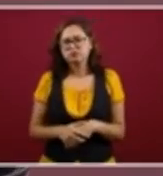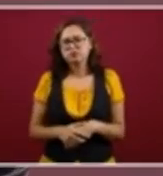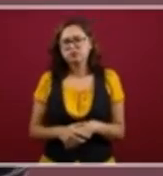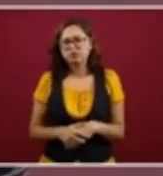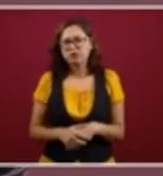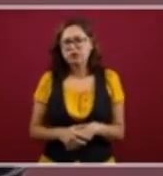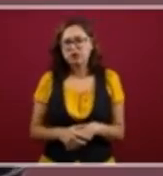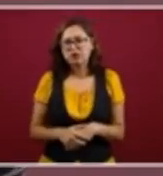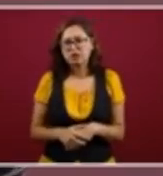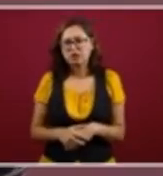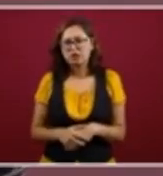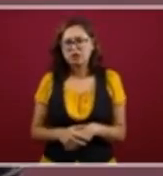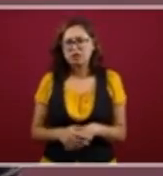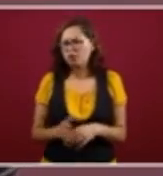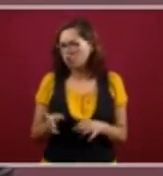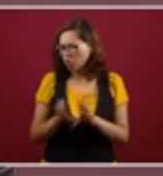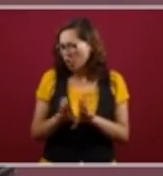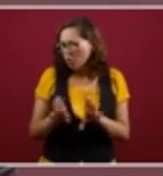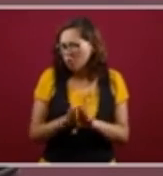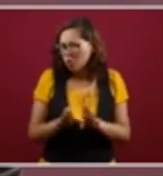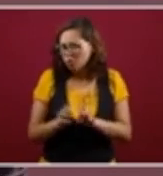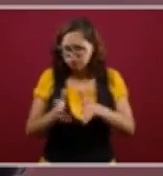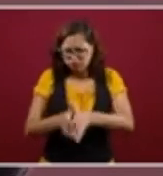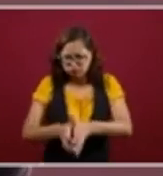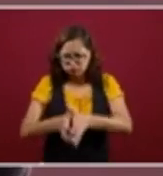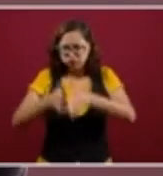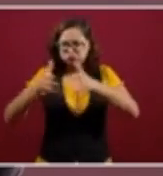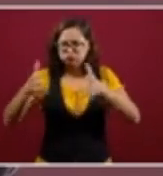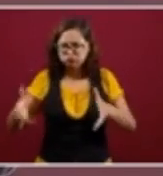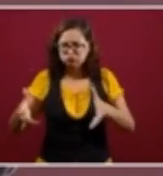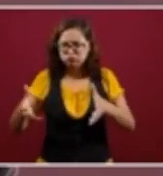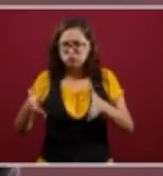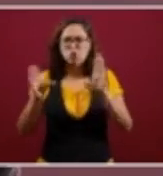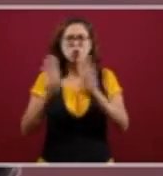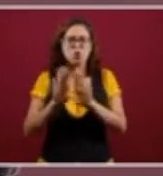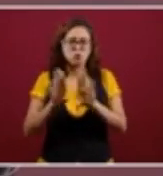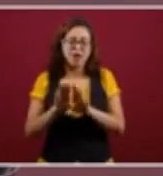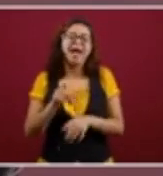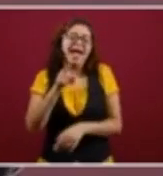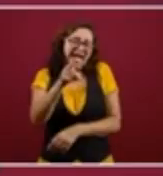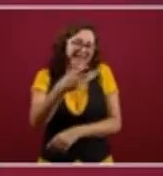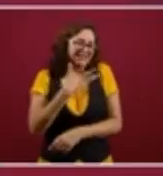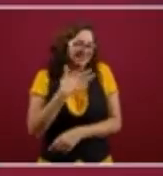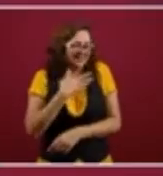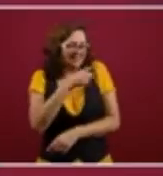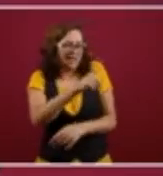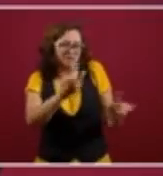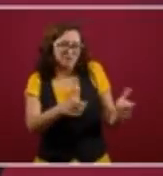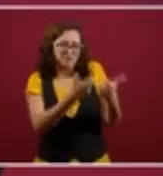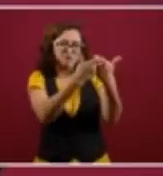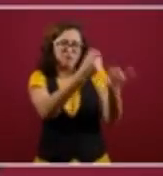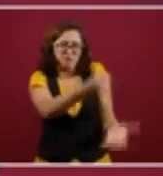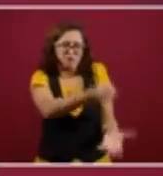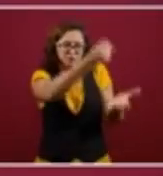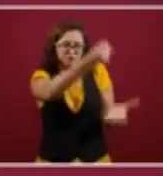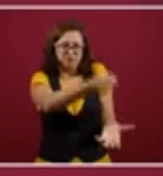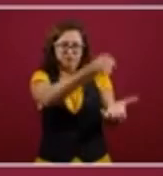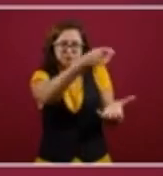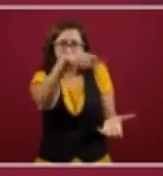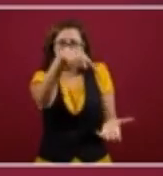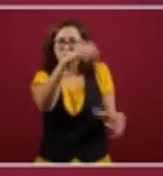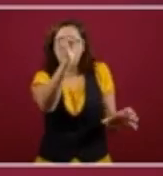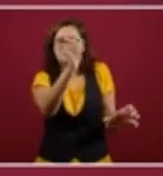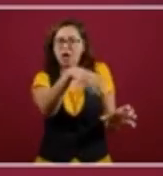a salir este recurso? De ese fondo al que hiciste mención,